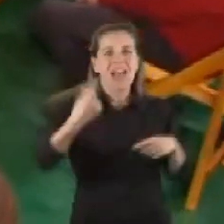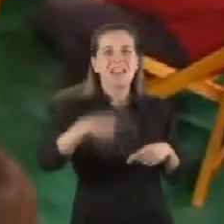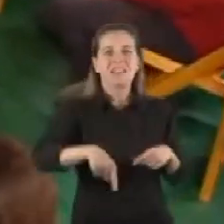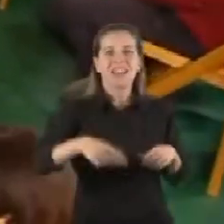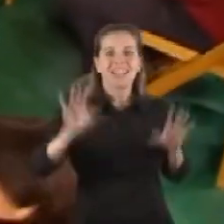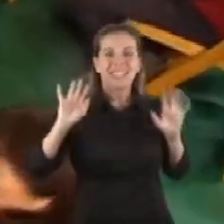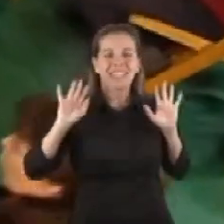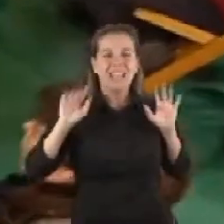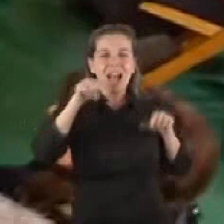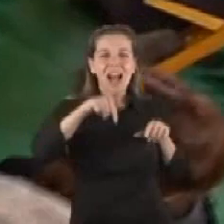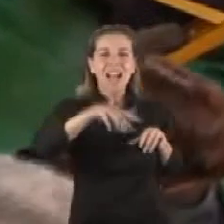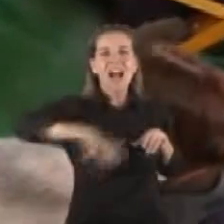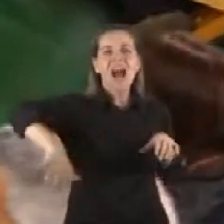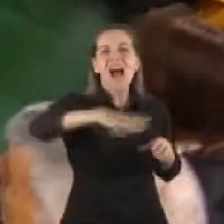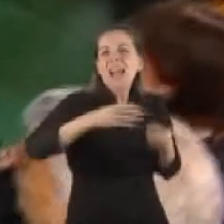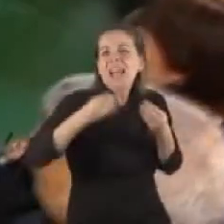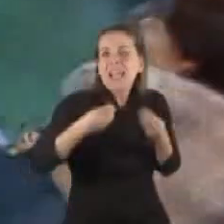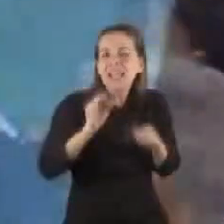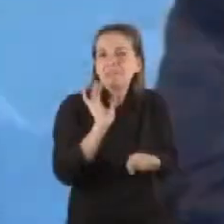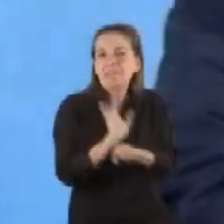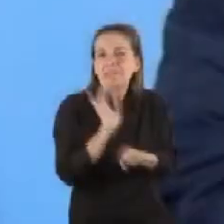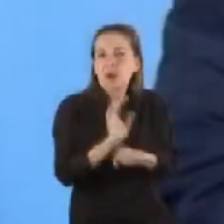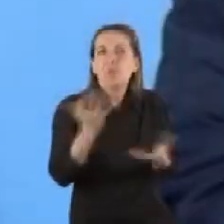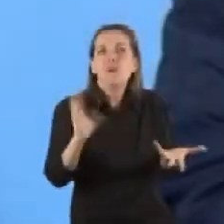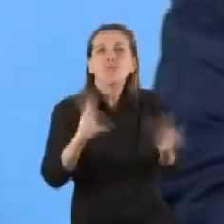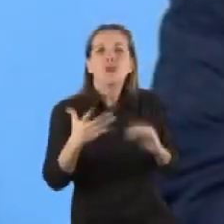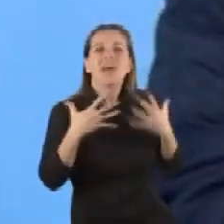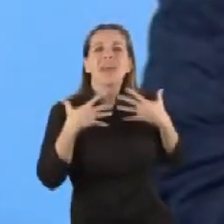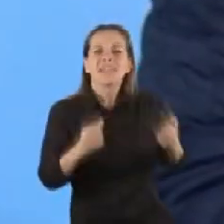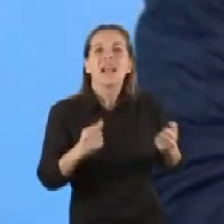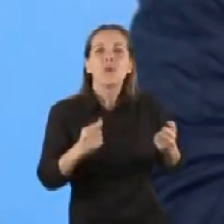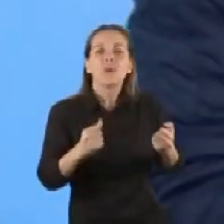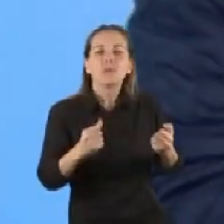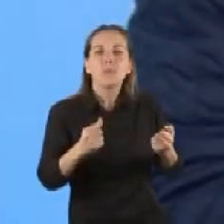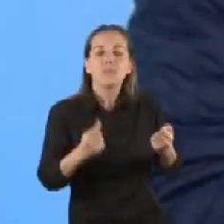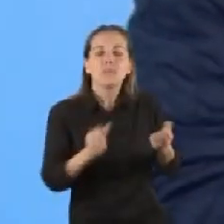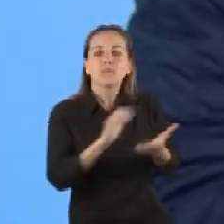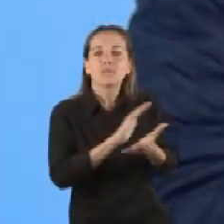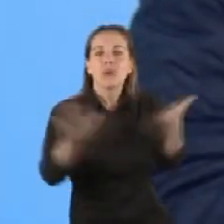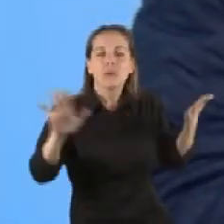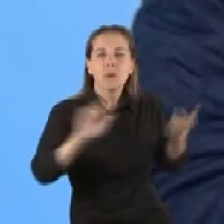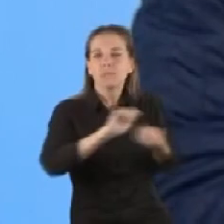está pasando acá es que estamos refundando un sistema de salud, que es